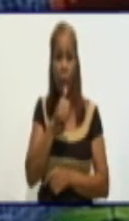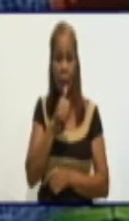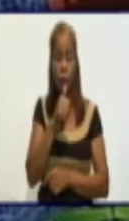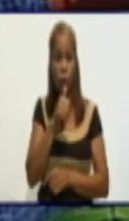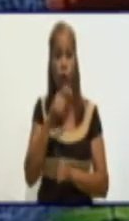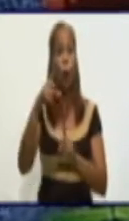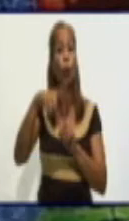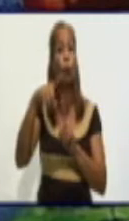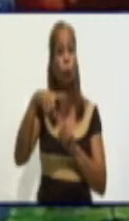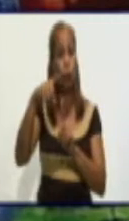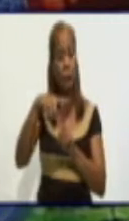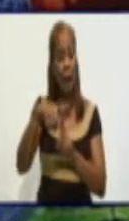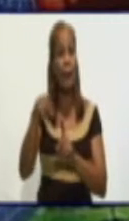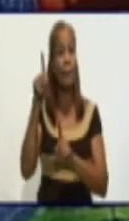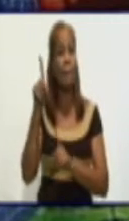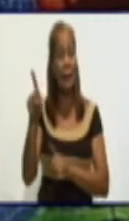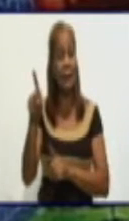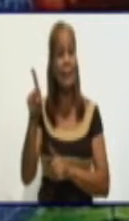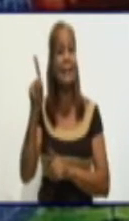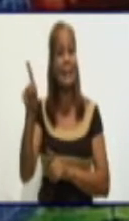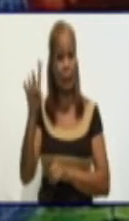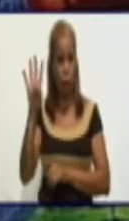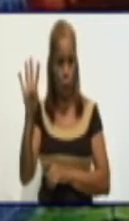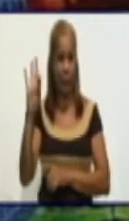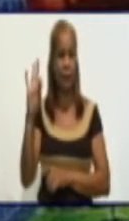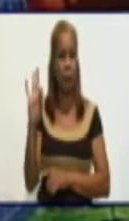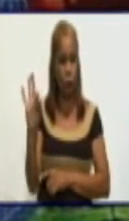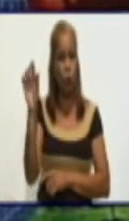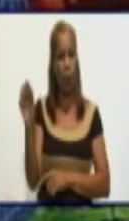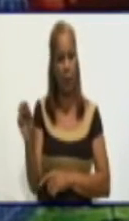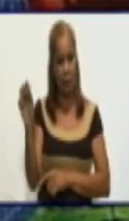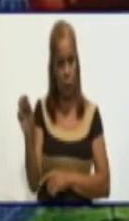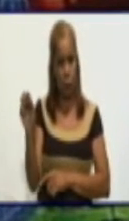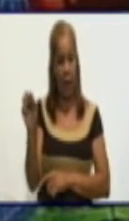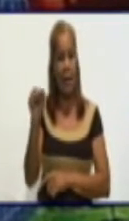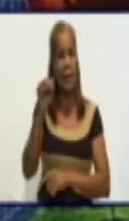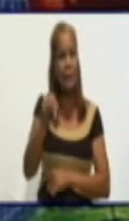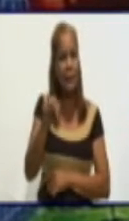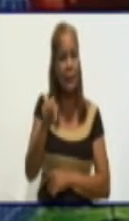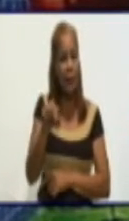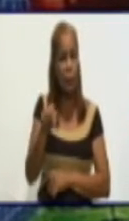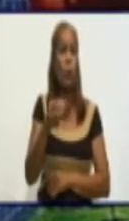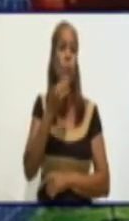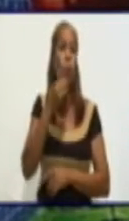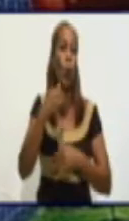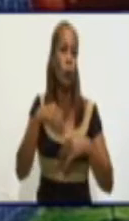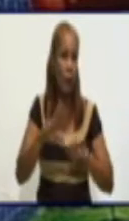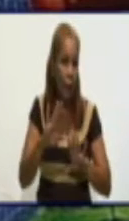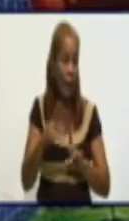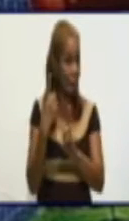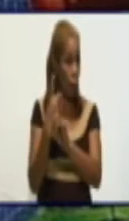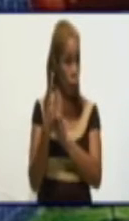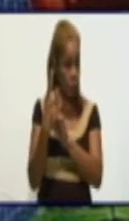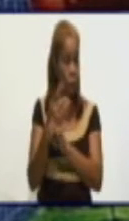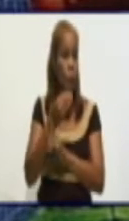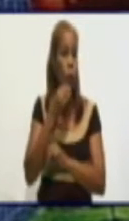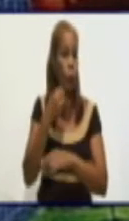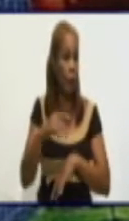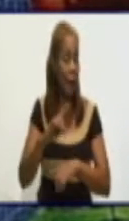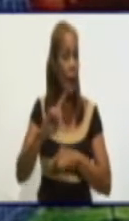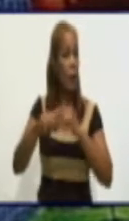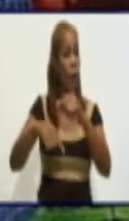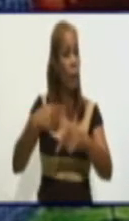total de 1.148 personas entre ellos pudieran aparecer los próximos positivos en los